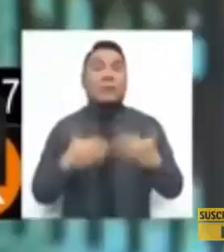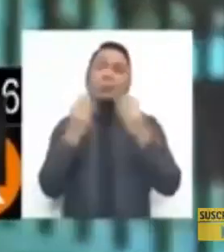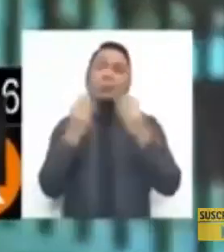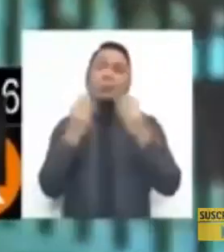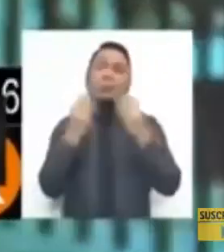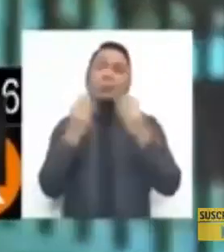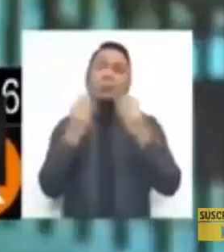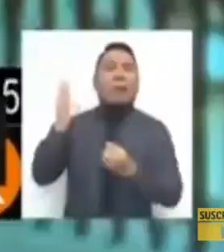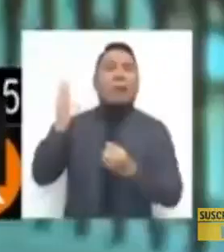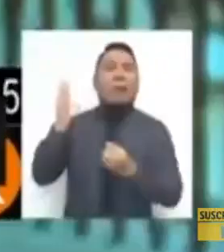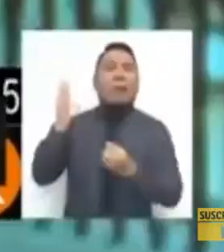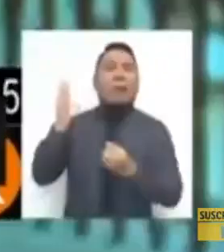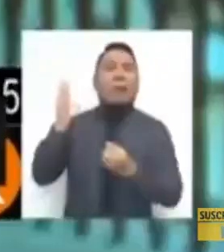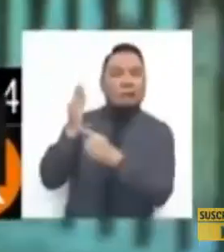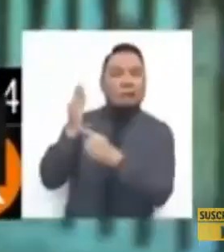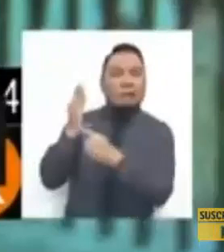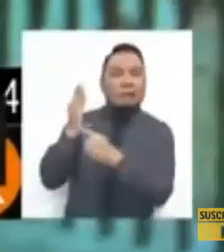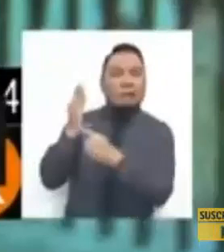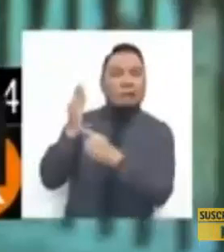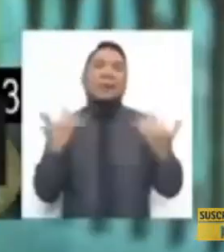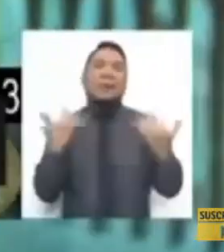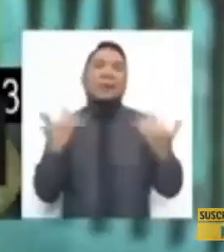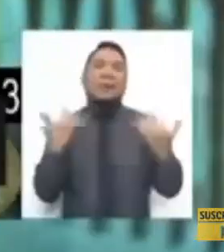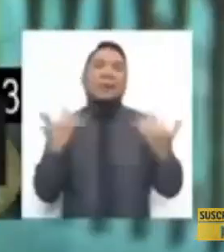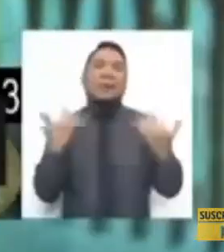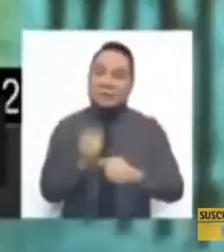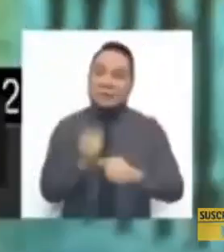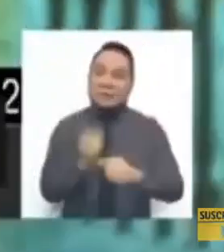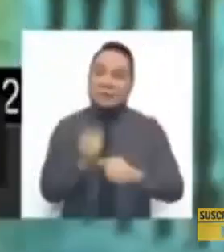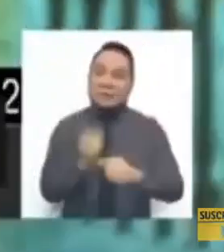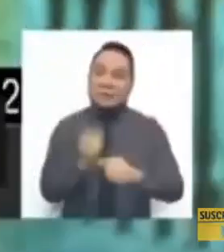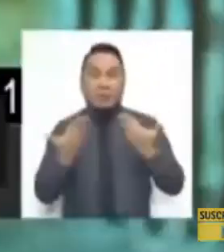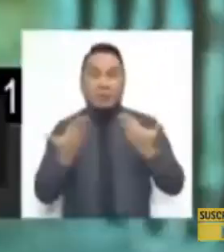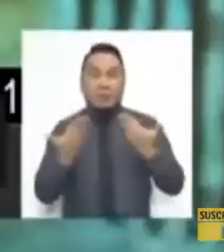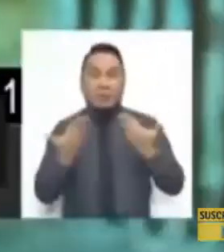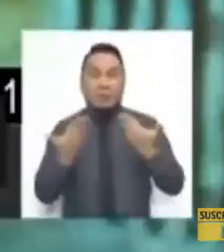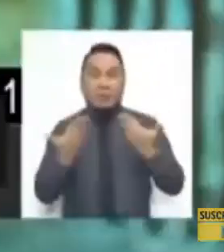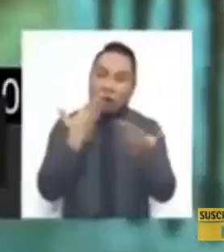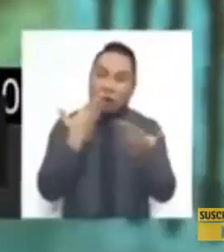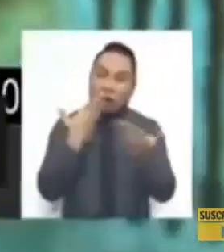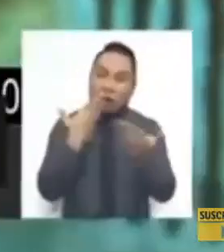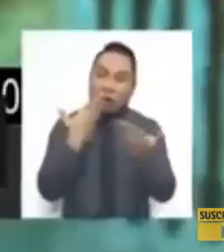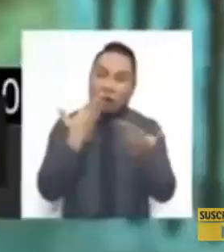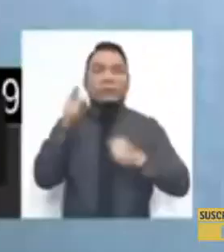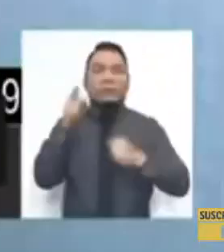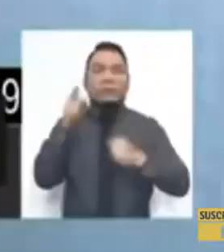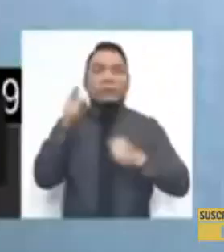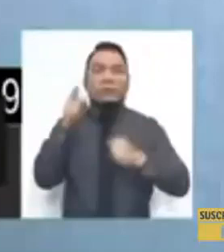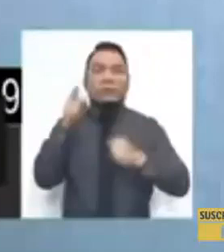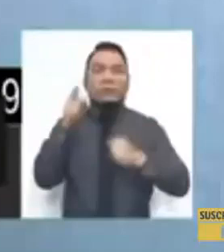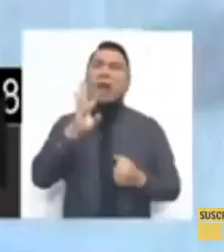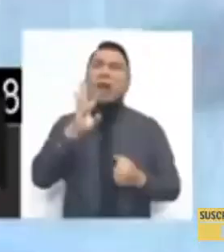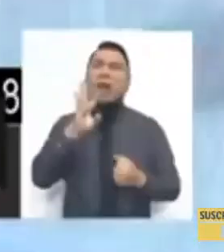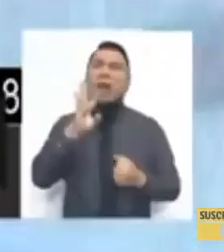excusas, finalmente estamos acá para que usted pueda contrastar y comparar las ideas y planes